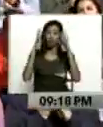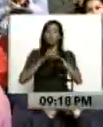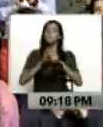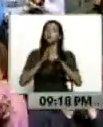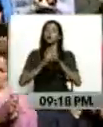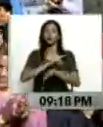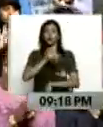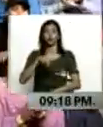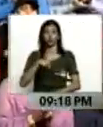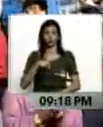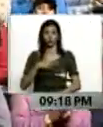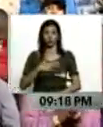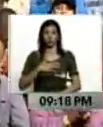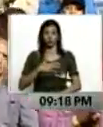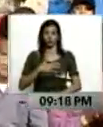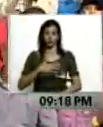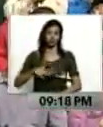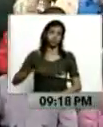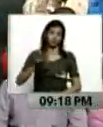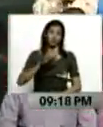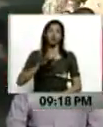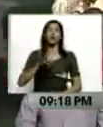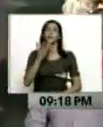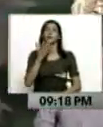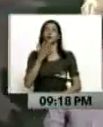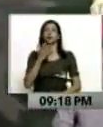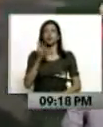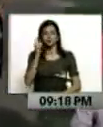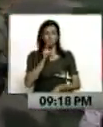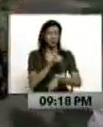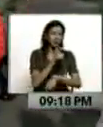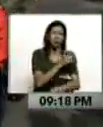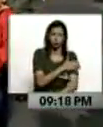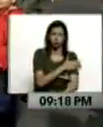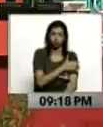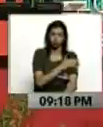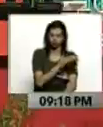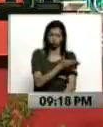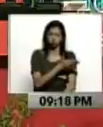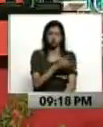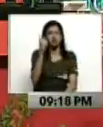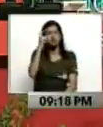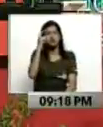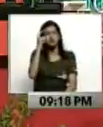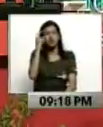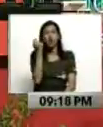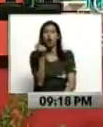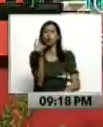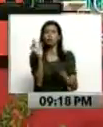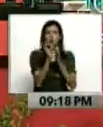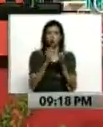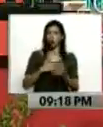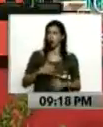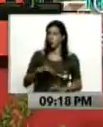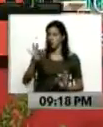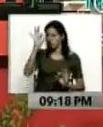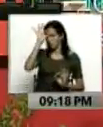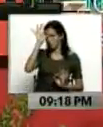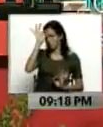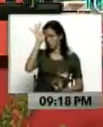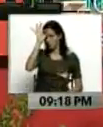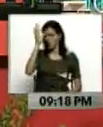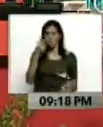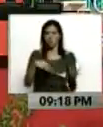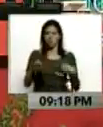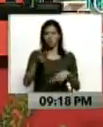pueblo porque nosotros tú le preguntas a los de la derecha el 11 de abril 11 de abril